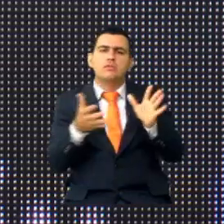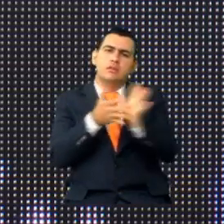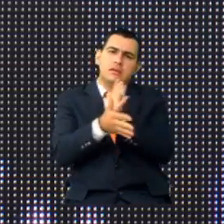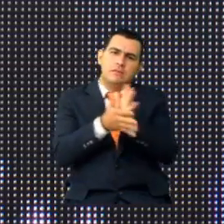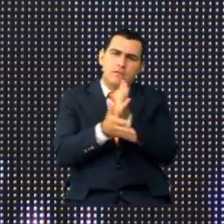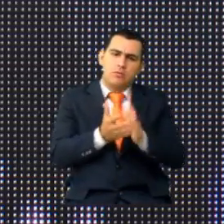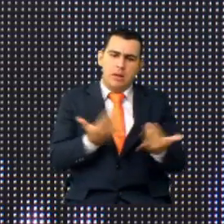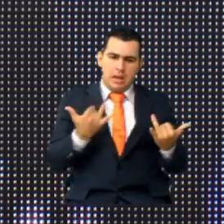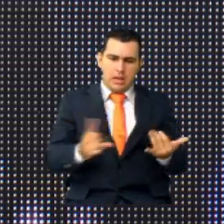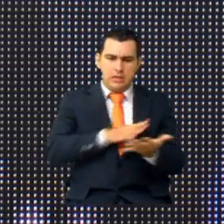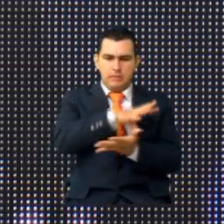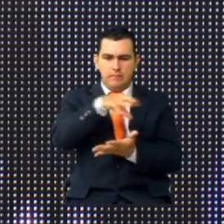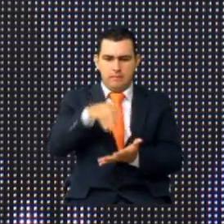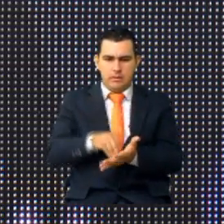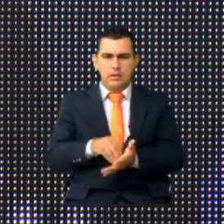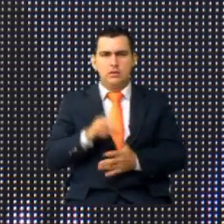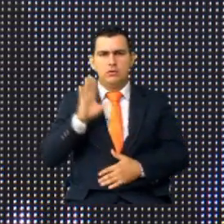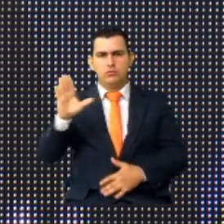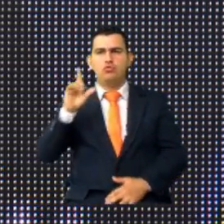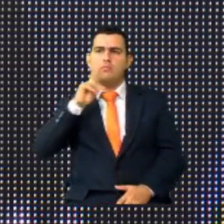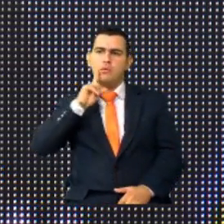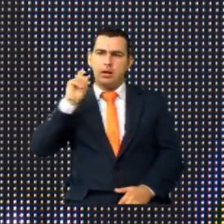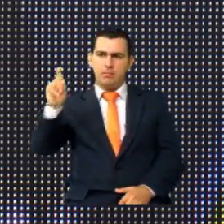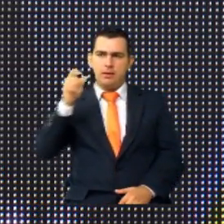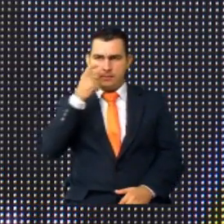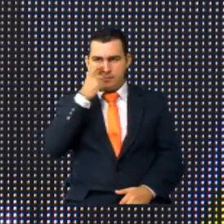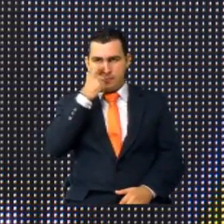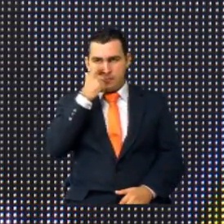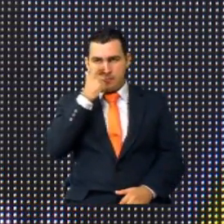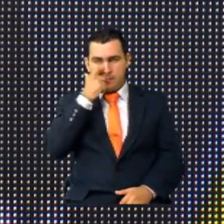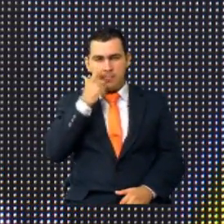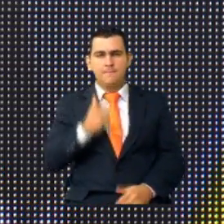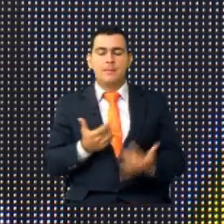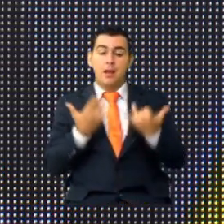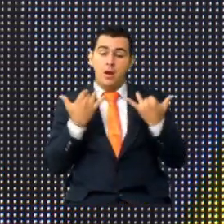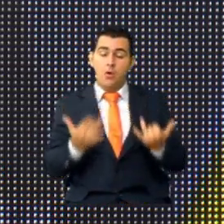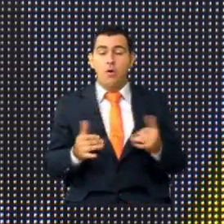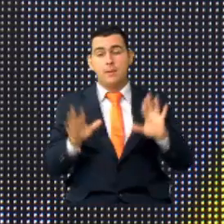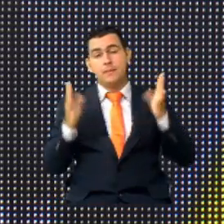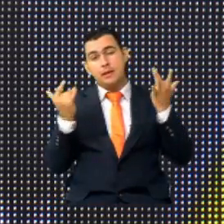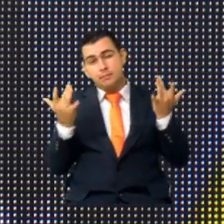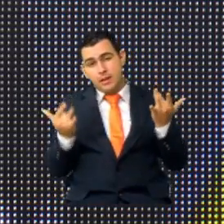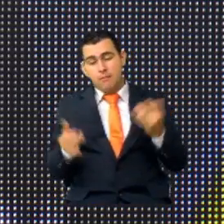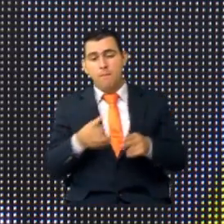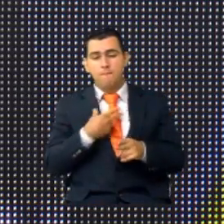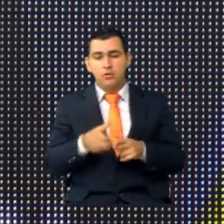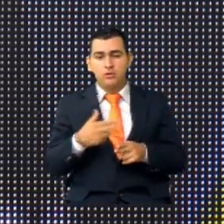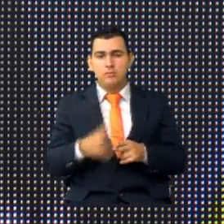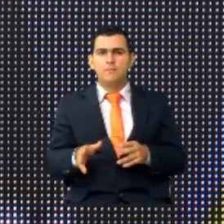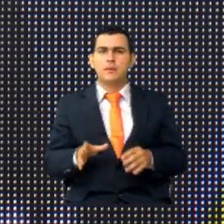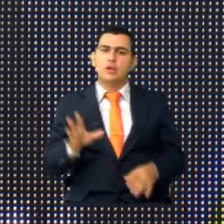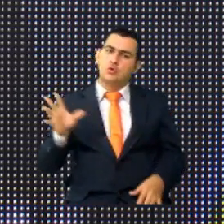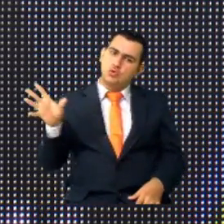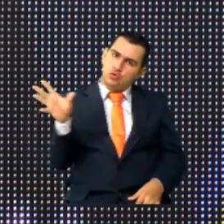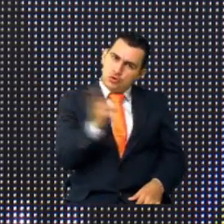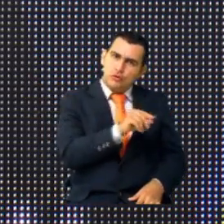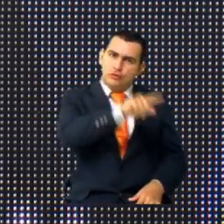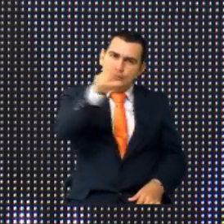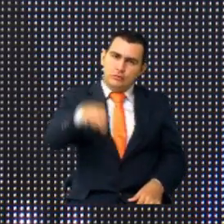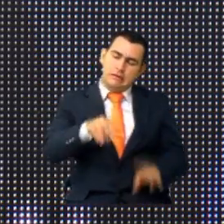desde el Centro de Cómputo de la ciudad de Bucaramanga. Nosotros esperamos que este ejercicio de la democracia haya llegado y haya